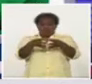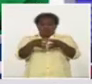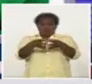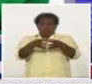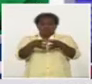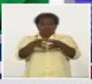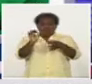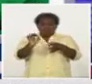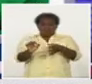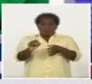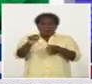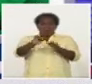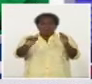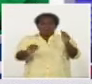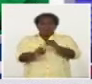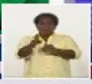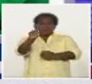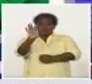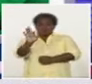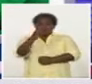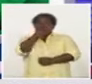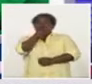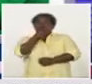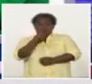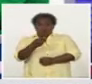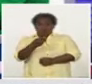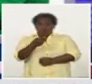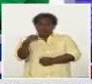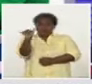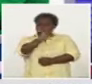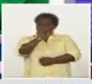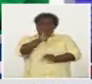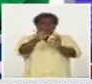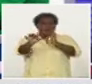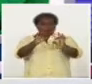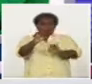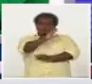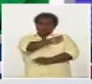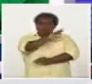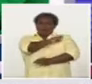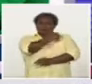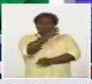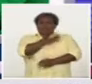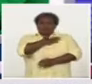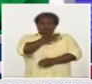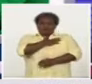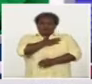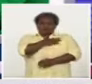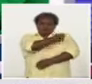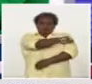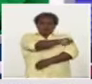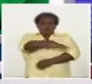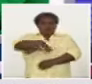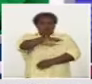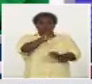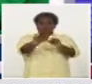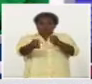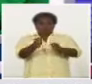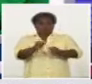aún incluso los adolescentes también tenemos una responsabilidad en el control de estos